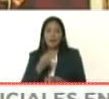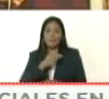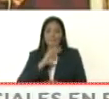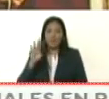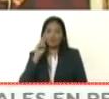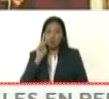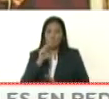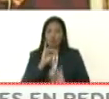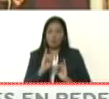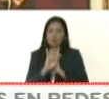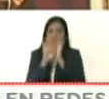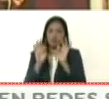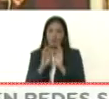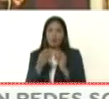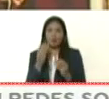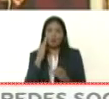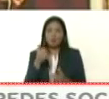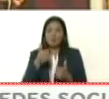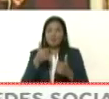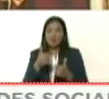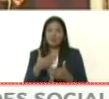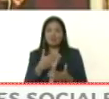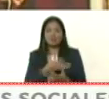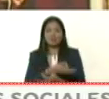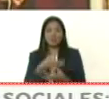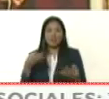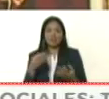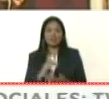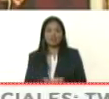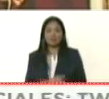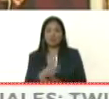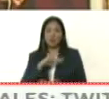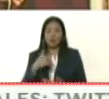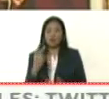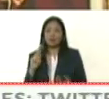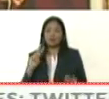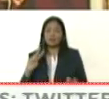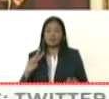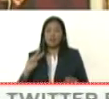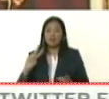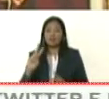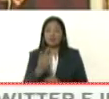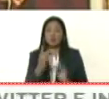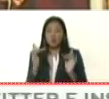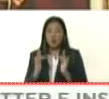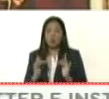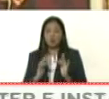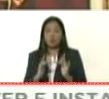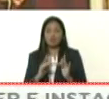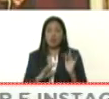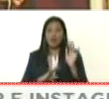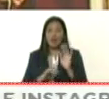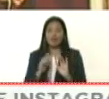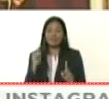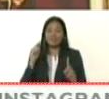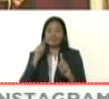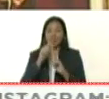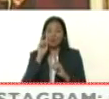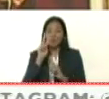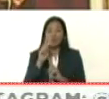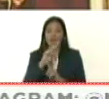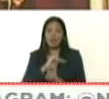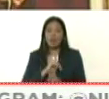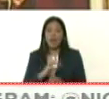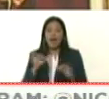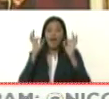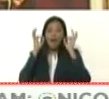veo yo. Muy bien, compañera Marín de Luca. Ahora nos vamos al segundo pase. Vámonos directo para que ustedes vean a Erika